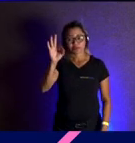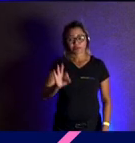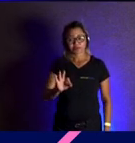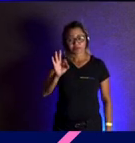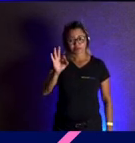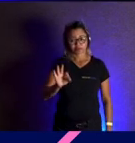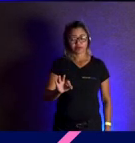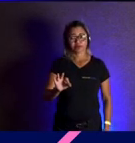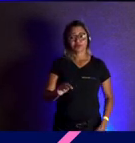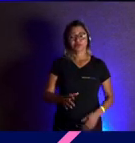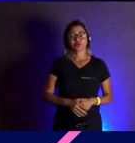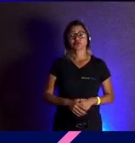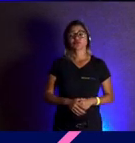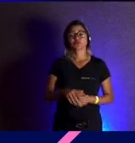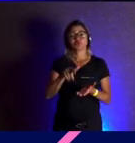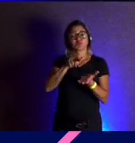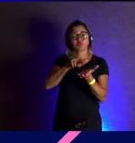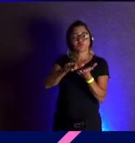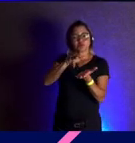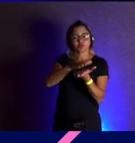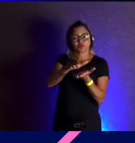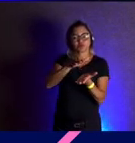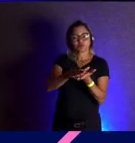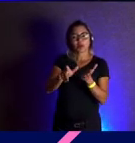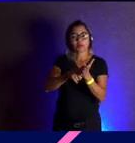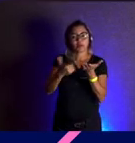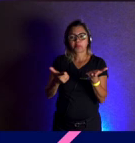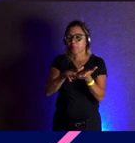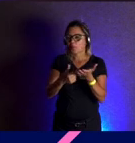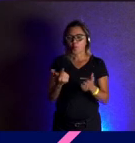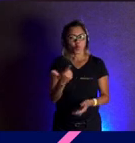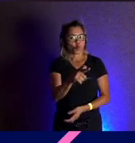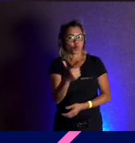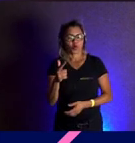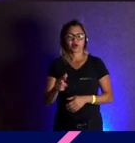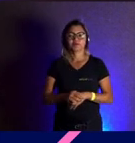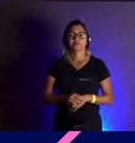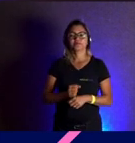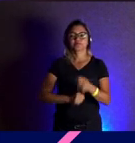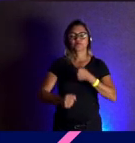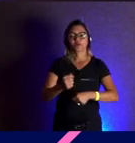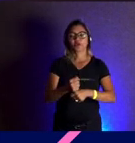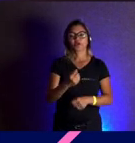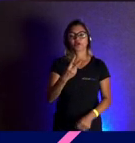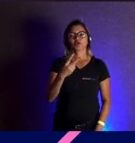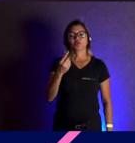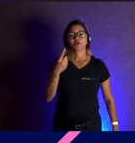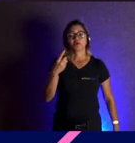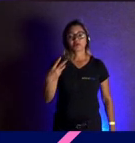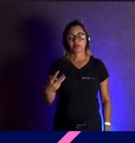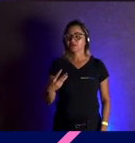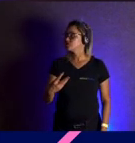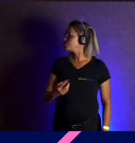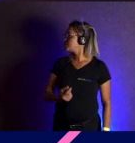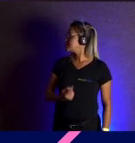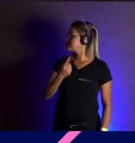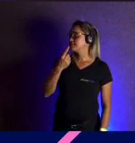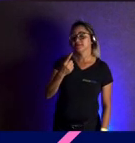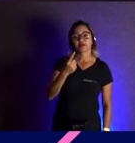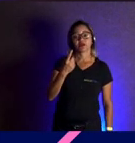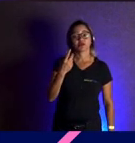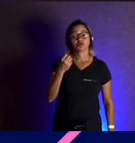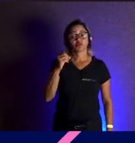No hay periódicos. En 2013 circulaban 108 periódicos locales, hoy quedan menos